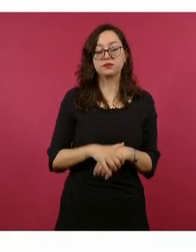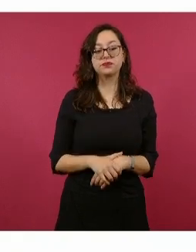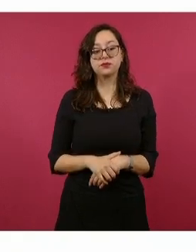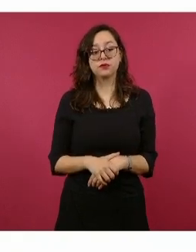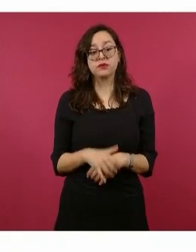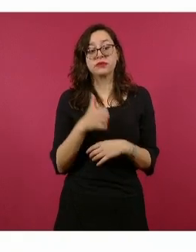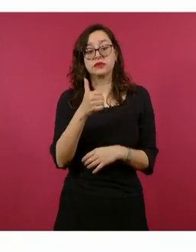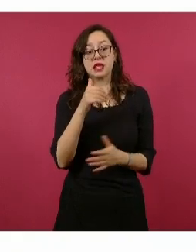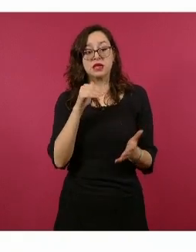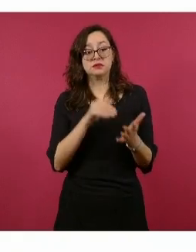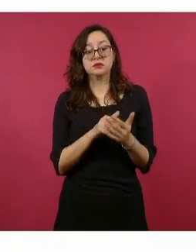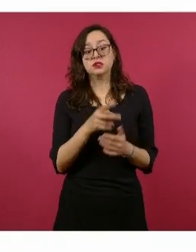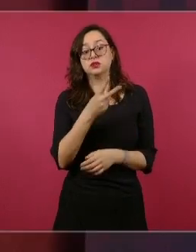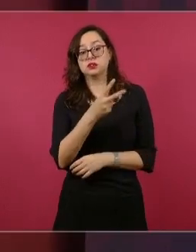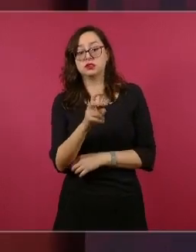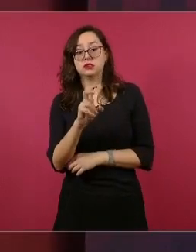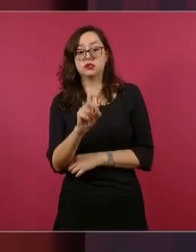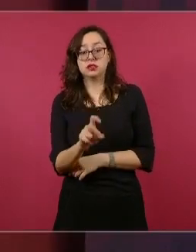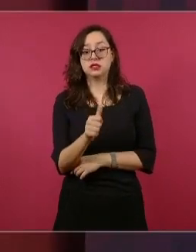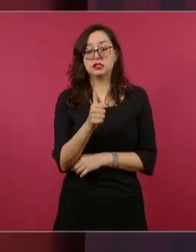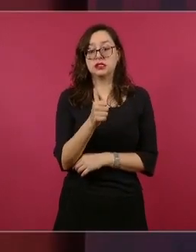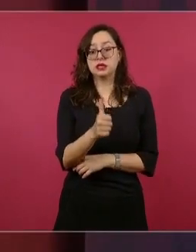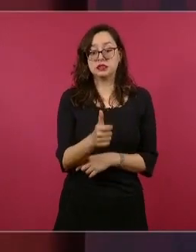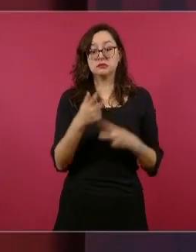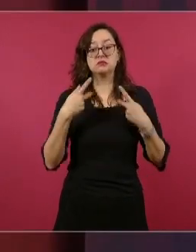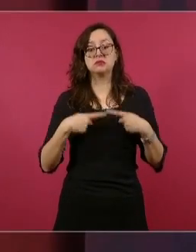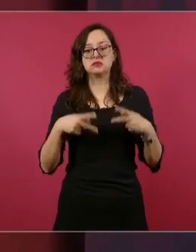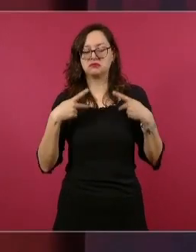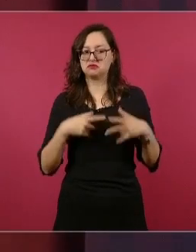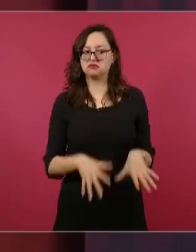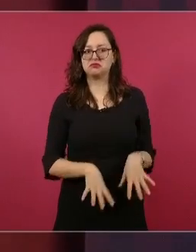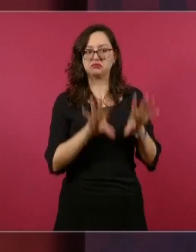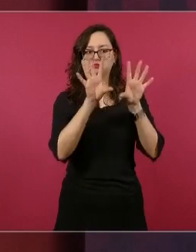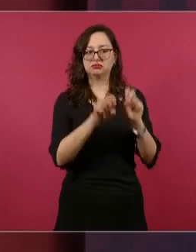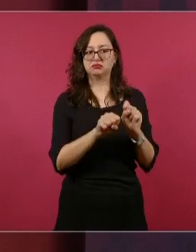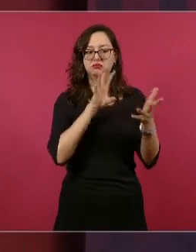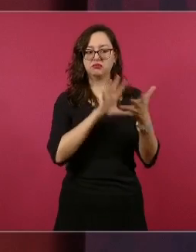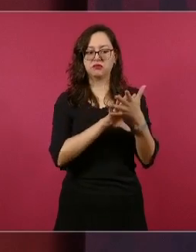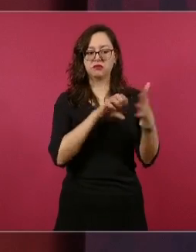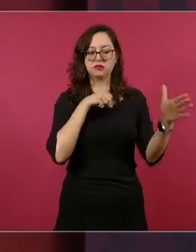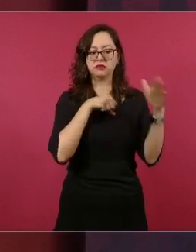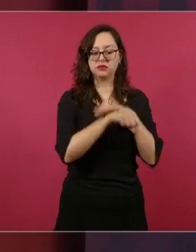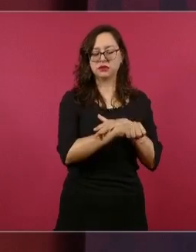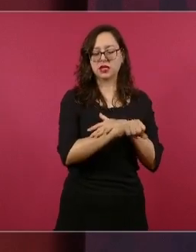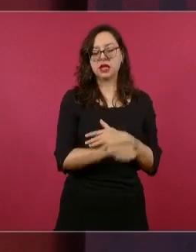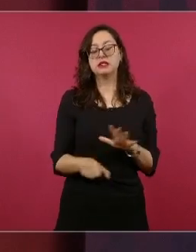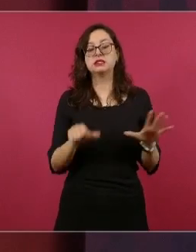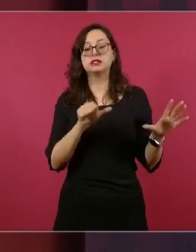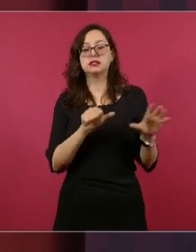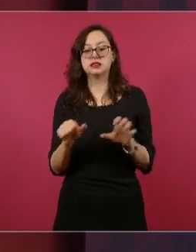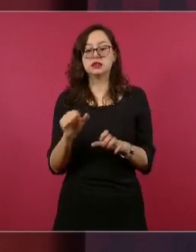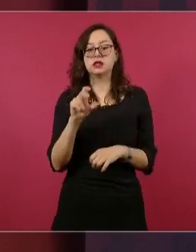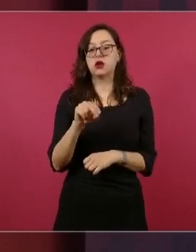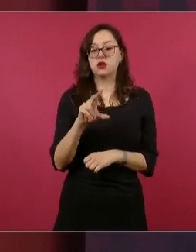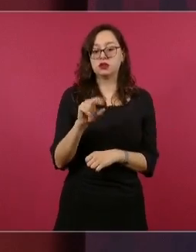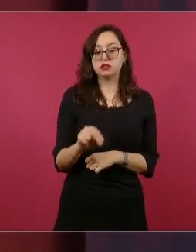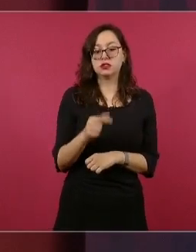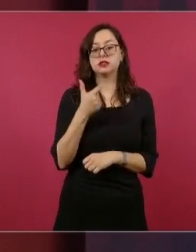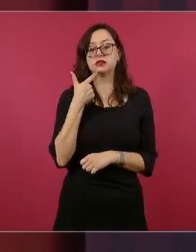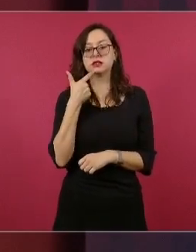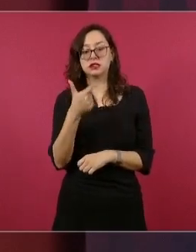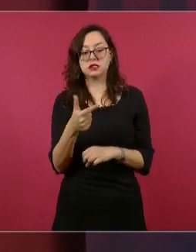.236 detenidos secuestradores, 687 bandas desarticuladas y 3